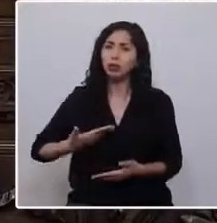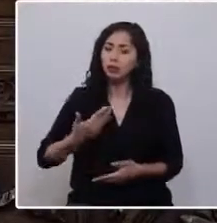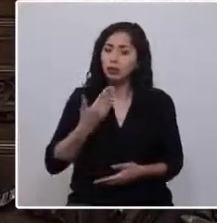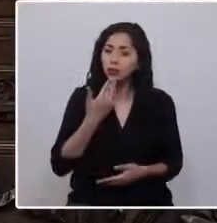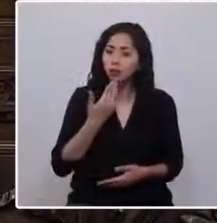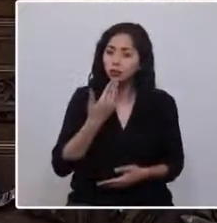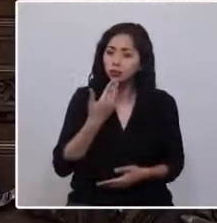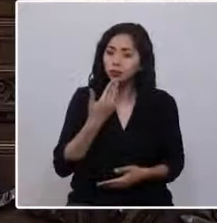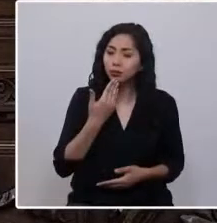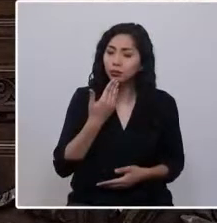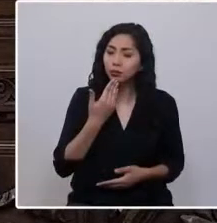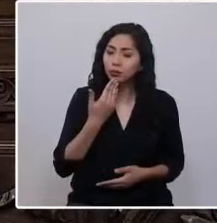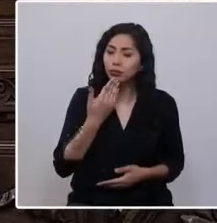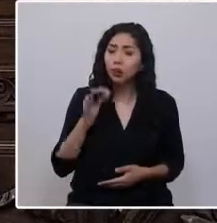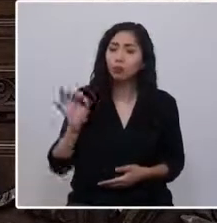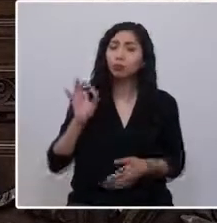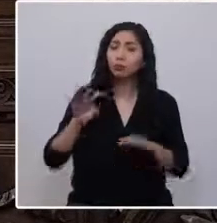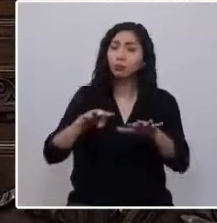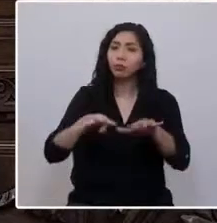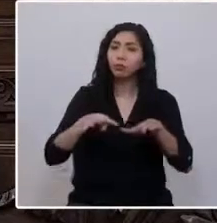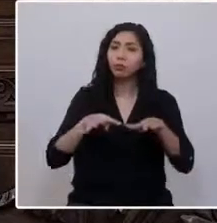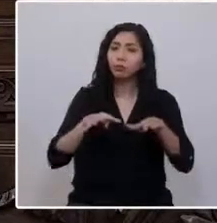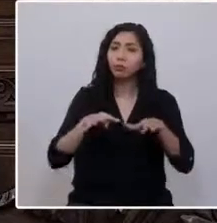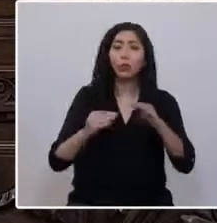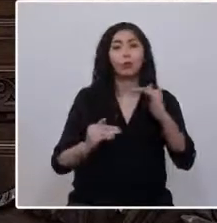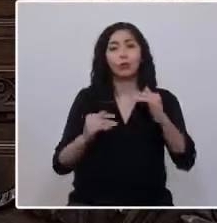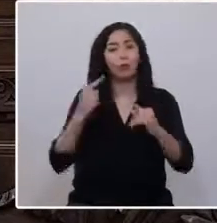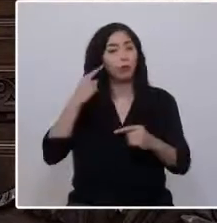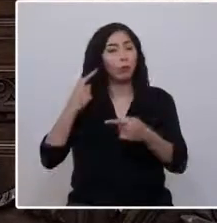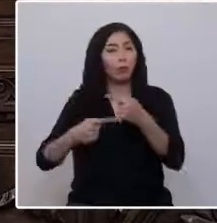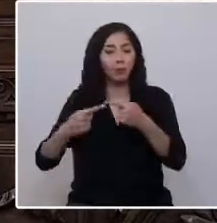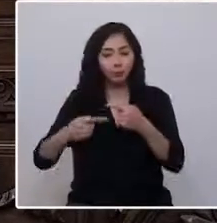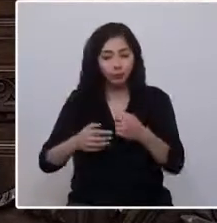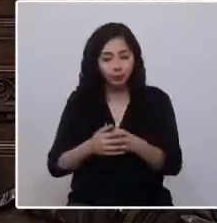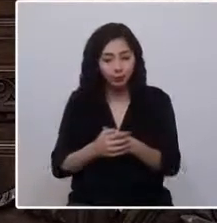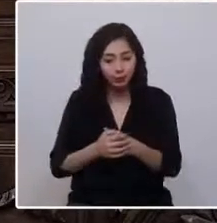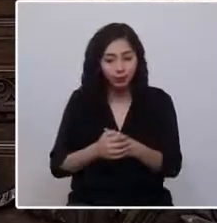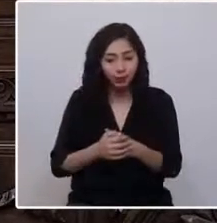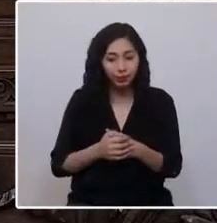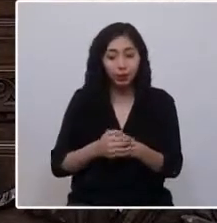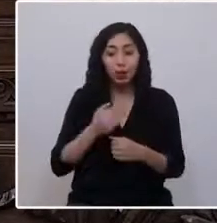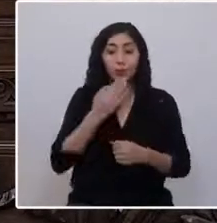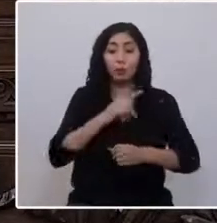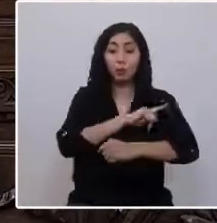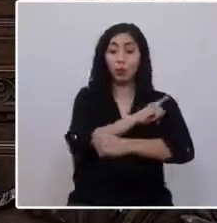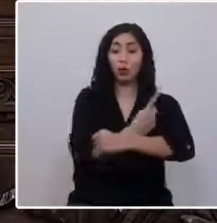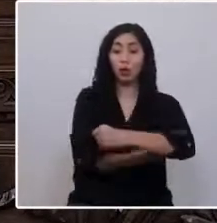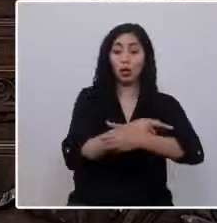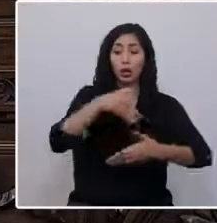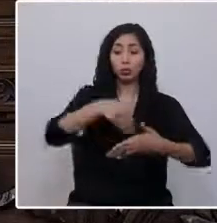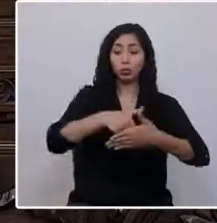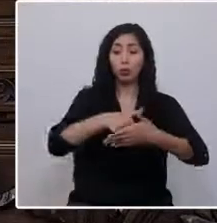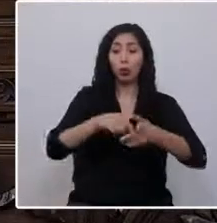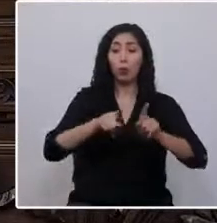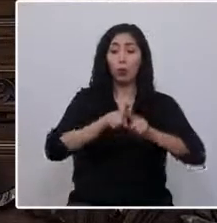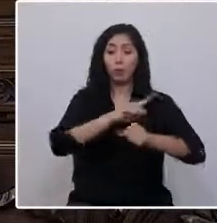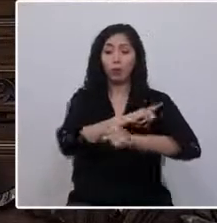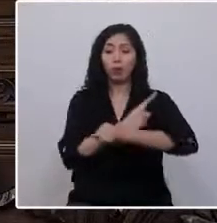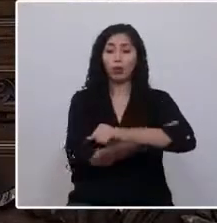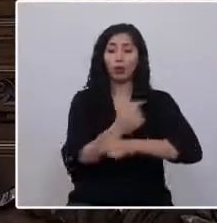plurinacional legislativa la instalación de un poder electoral como nuevo poder independiente del estado